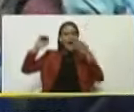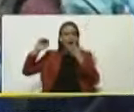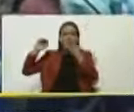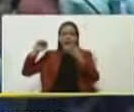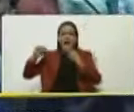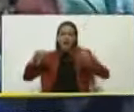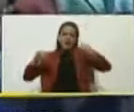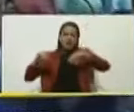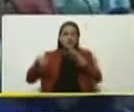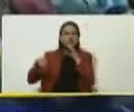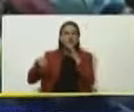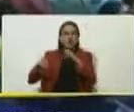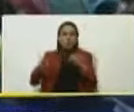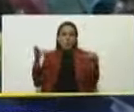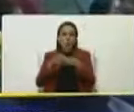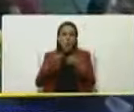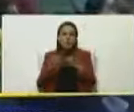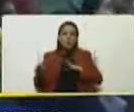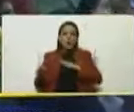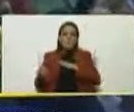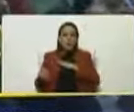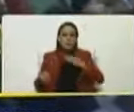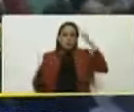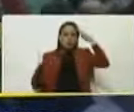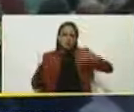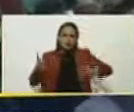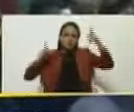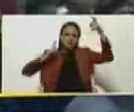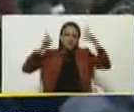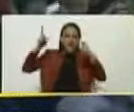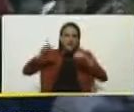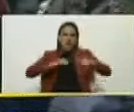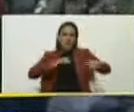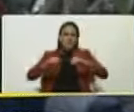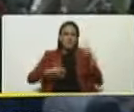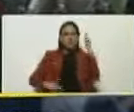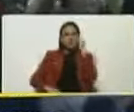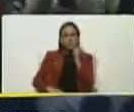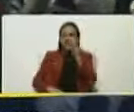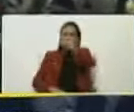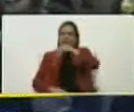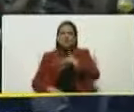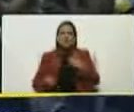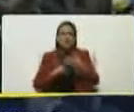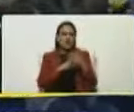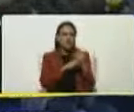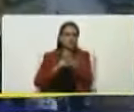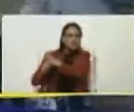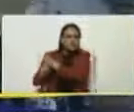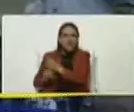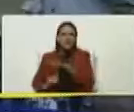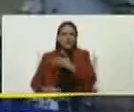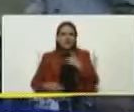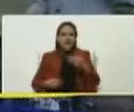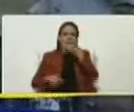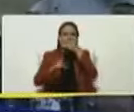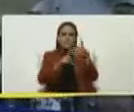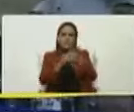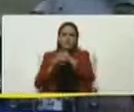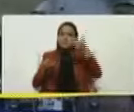Somos el equipo del comandante Chávez, del movimiento bolivariano. Nos quieren secuestrar, nos quieren